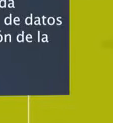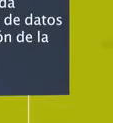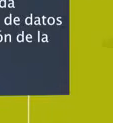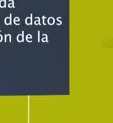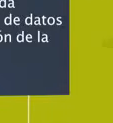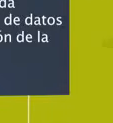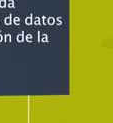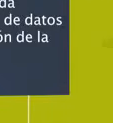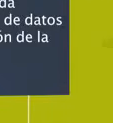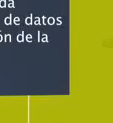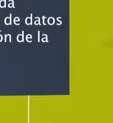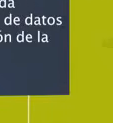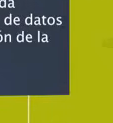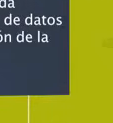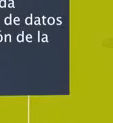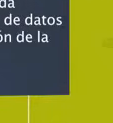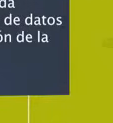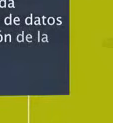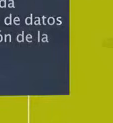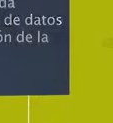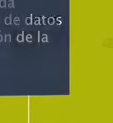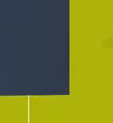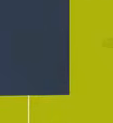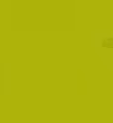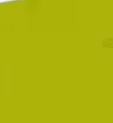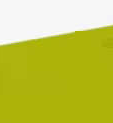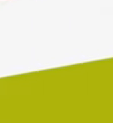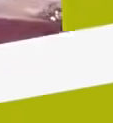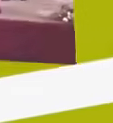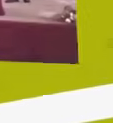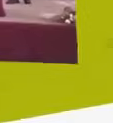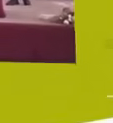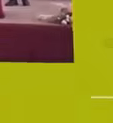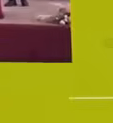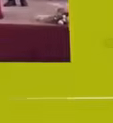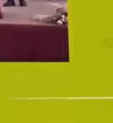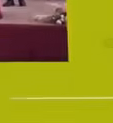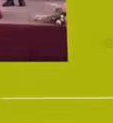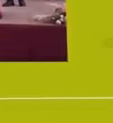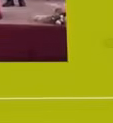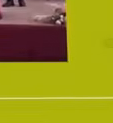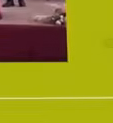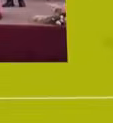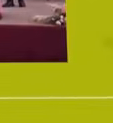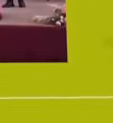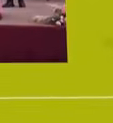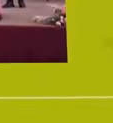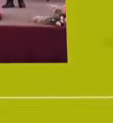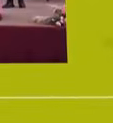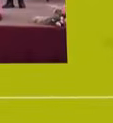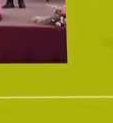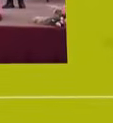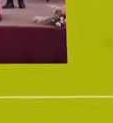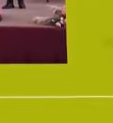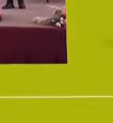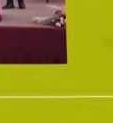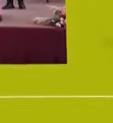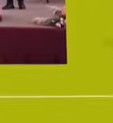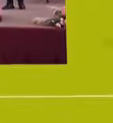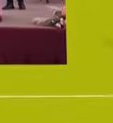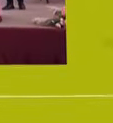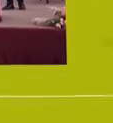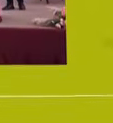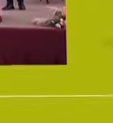así como en atención y prevención de la violencia a la mujer. Cuenta con el reconocimiento de candidato en el Sistema Nacional